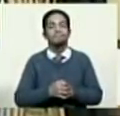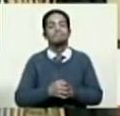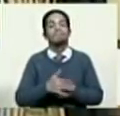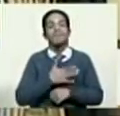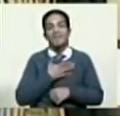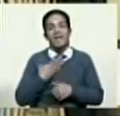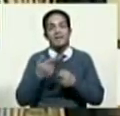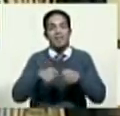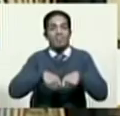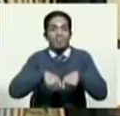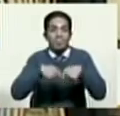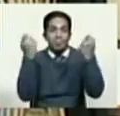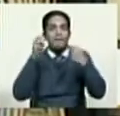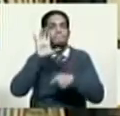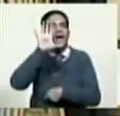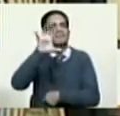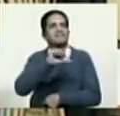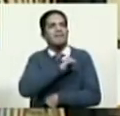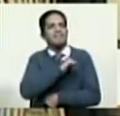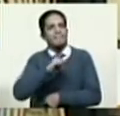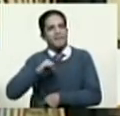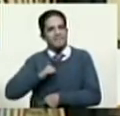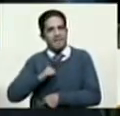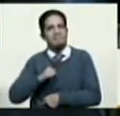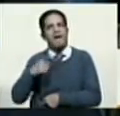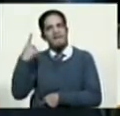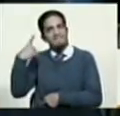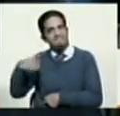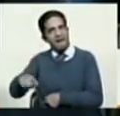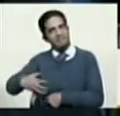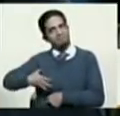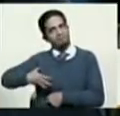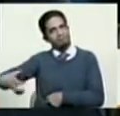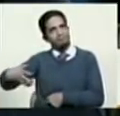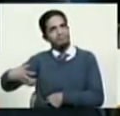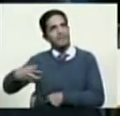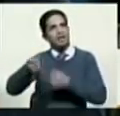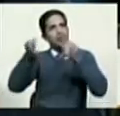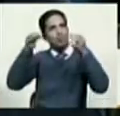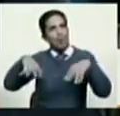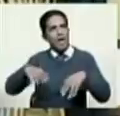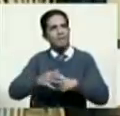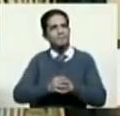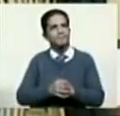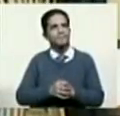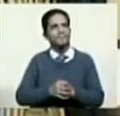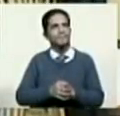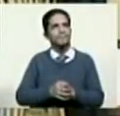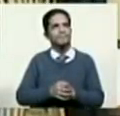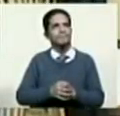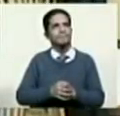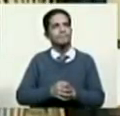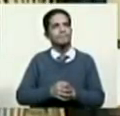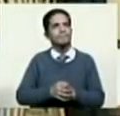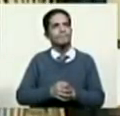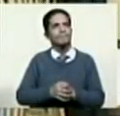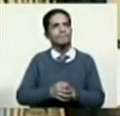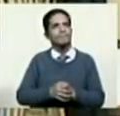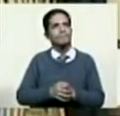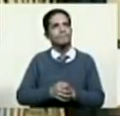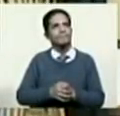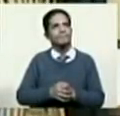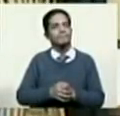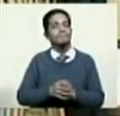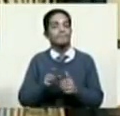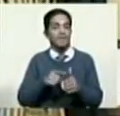independientes con grandes recursos naturales. Y se pretende, a través de una quinta